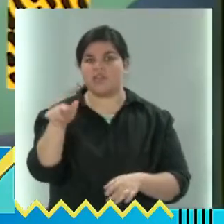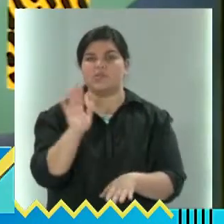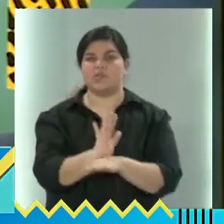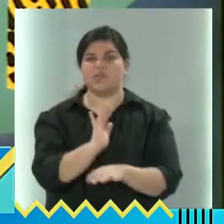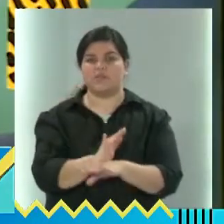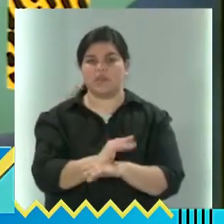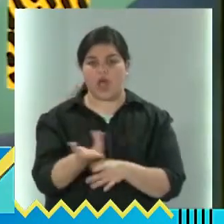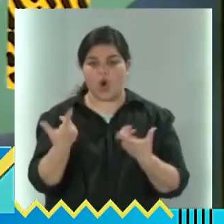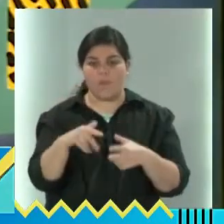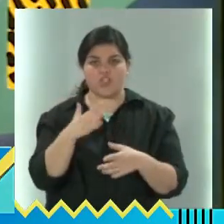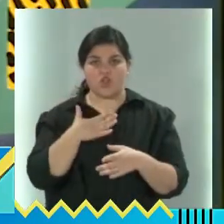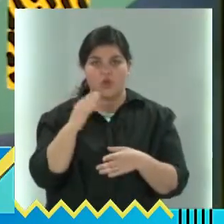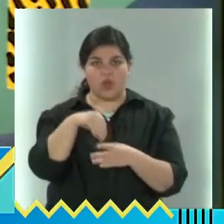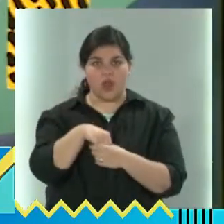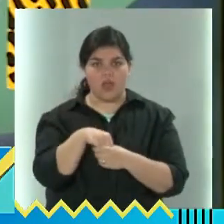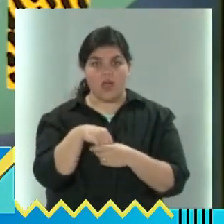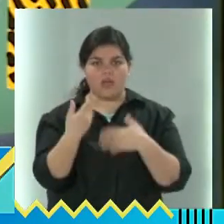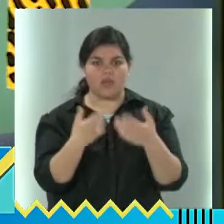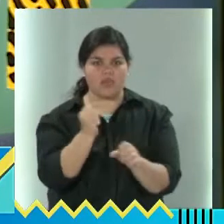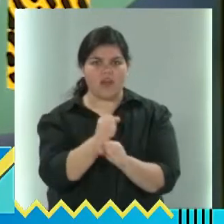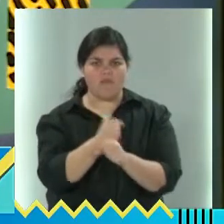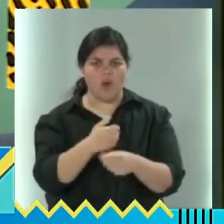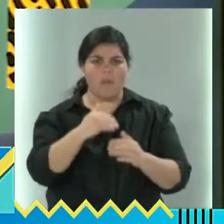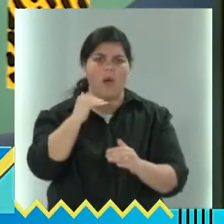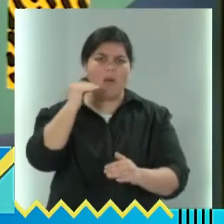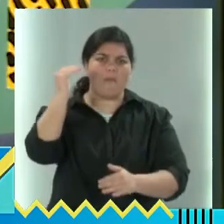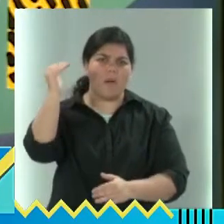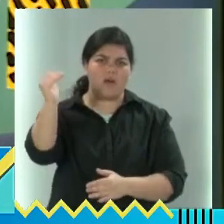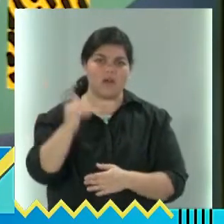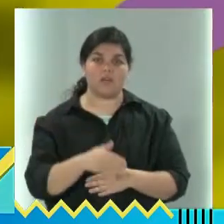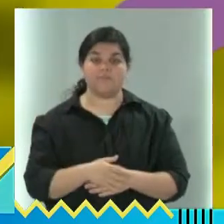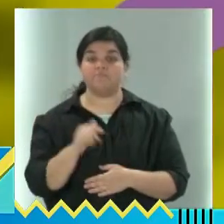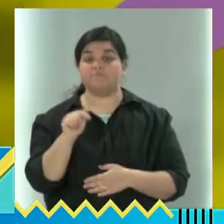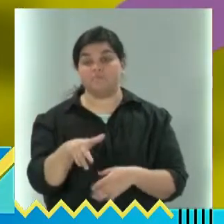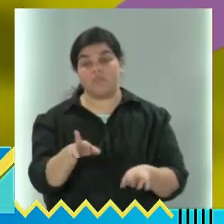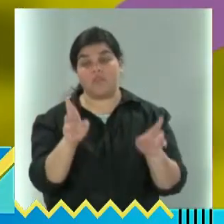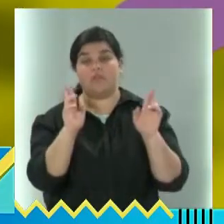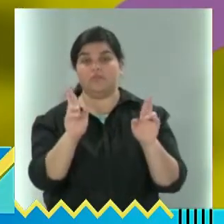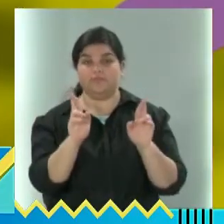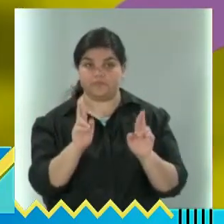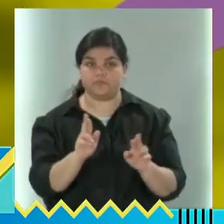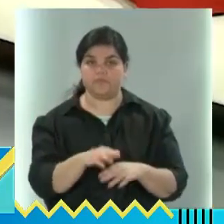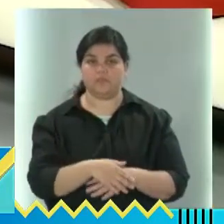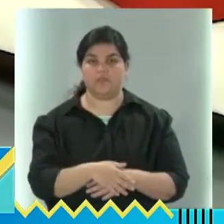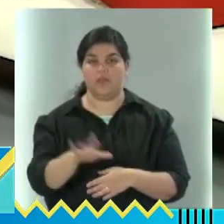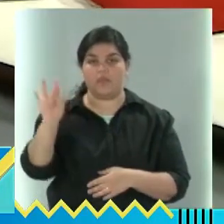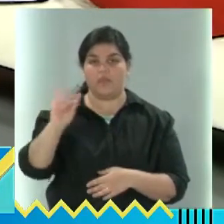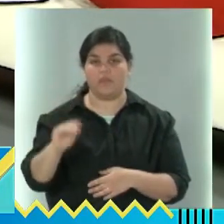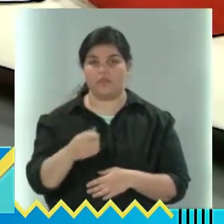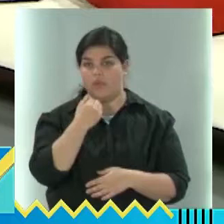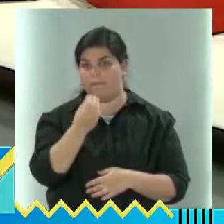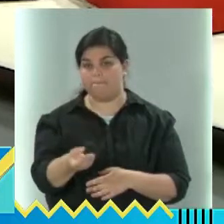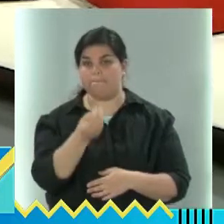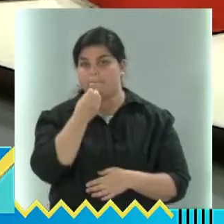cosas. Así que bueno, esperamos que en esto, en diputados haya un mejor criterio, que se puedan lograr mejores consensos